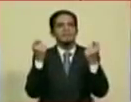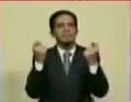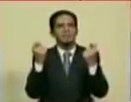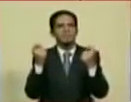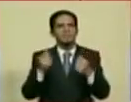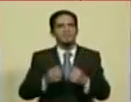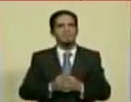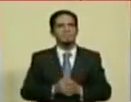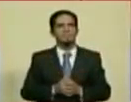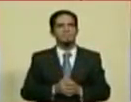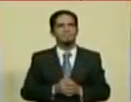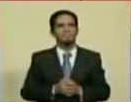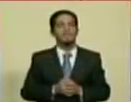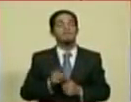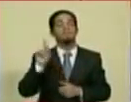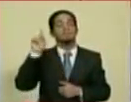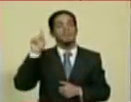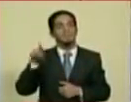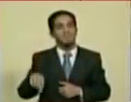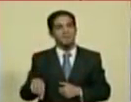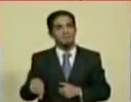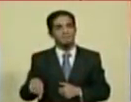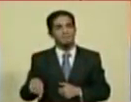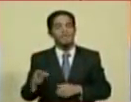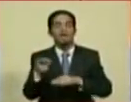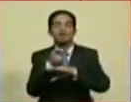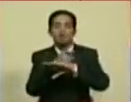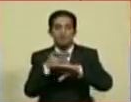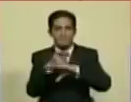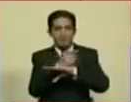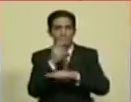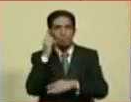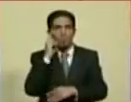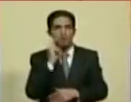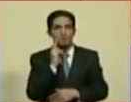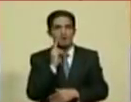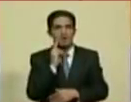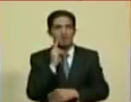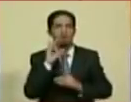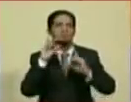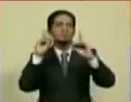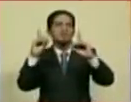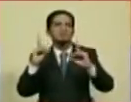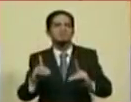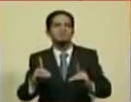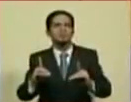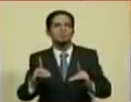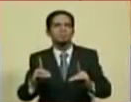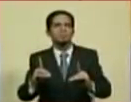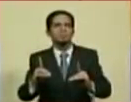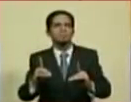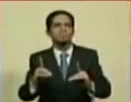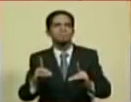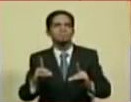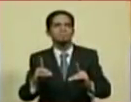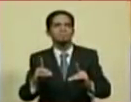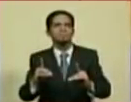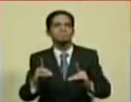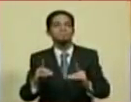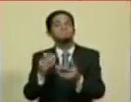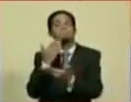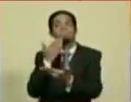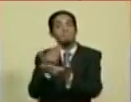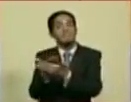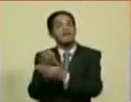prosperidad. También el gobierno bolivariano ha decidido solicitarle a la Asamblea